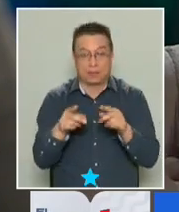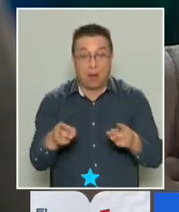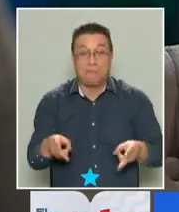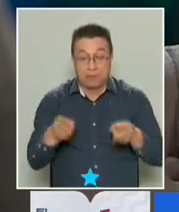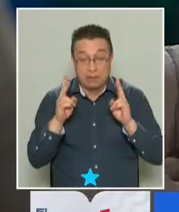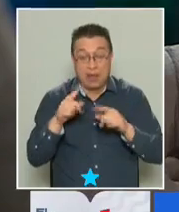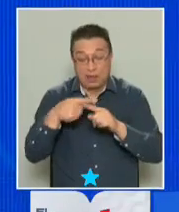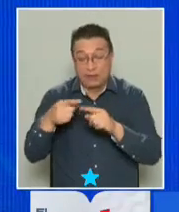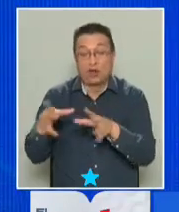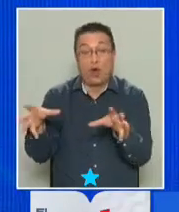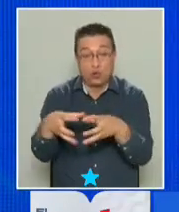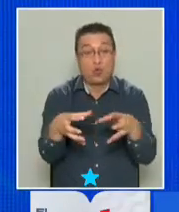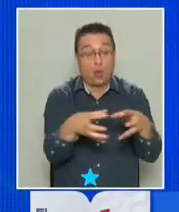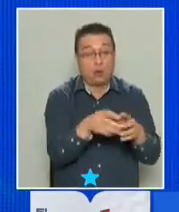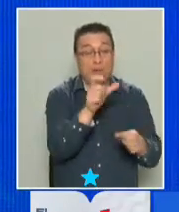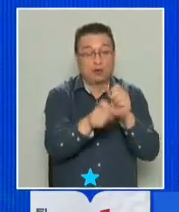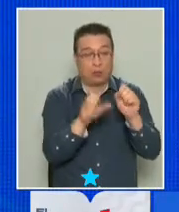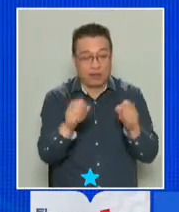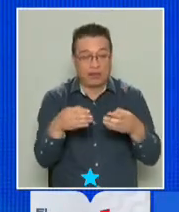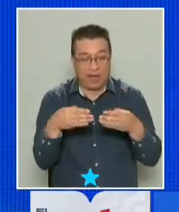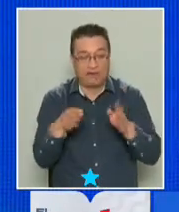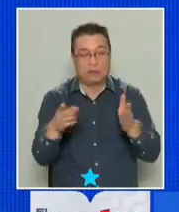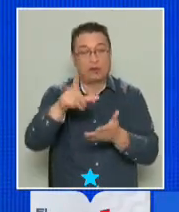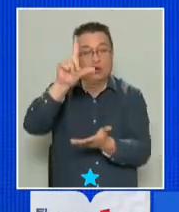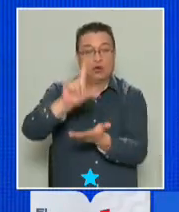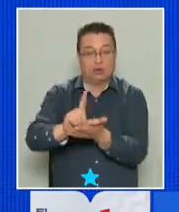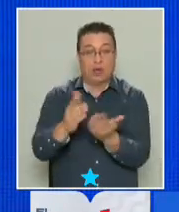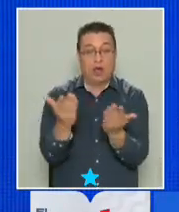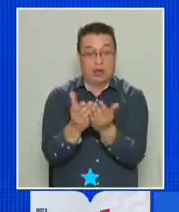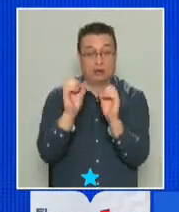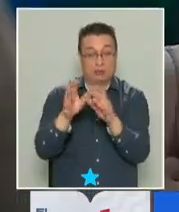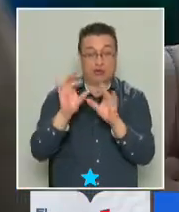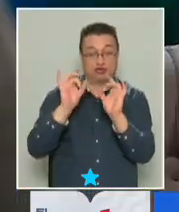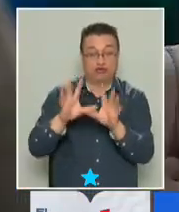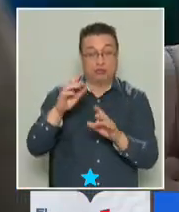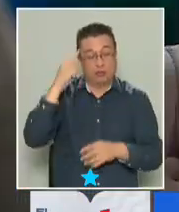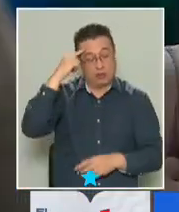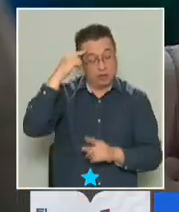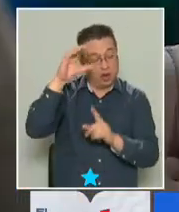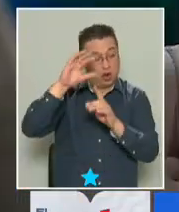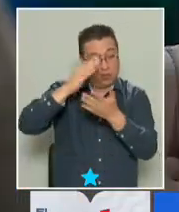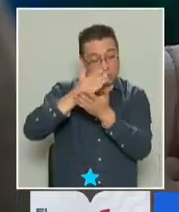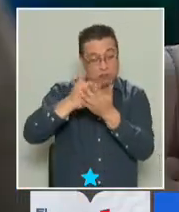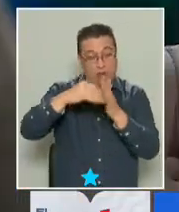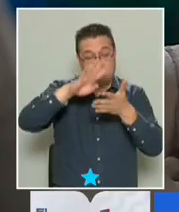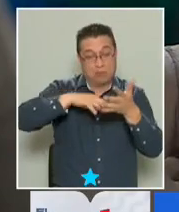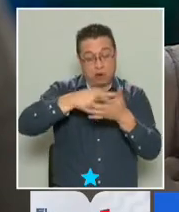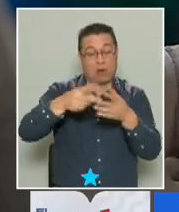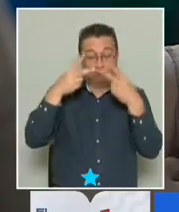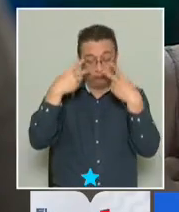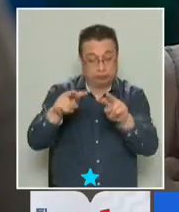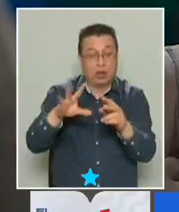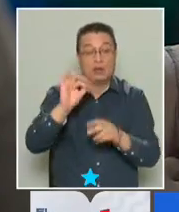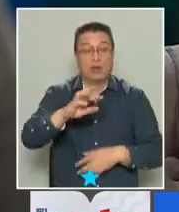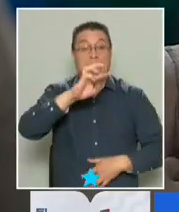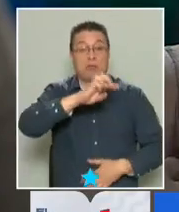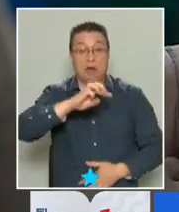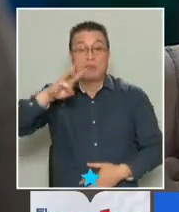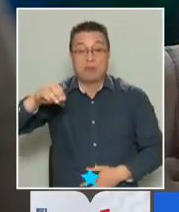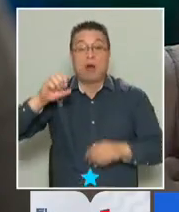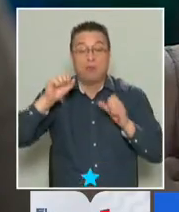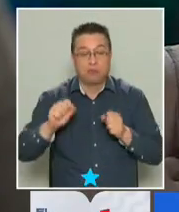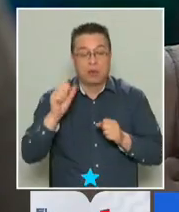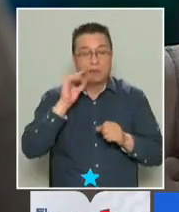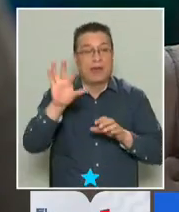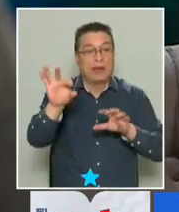grupos personas puedan abrir un establecimiento de enseñanza conforme a sus propios criterios programas y también que los padres por ejemplo puedan